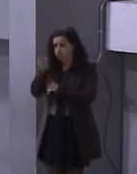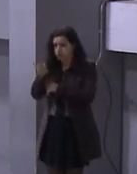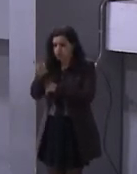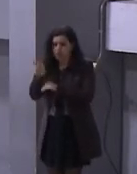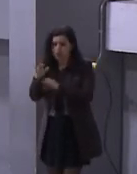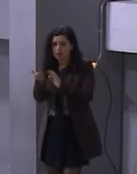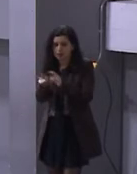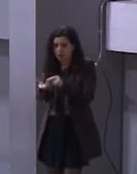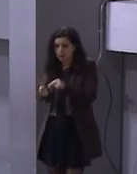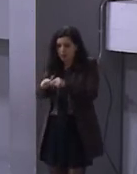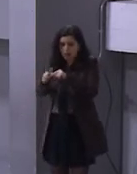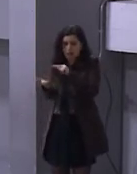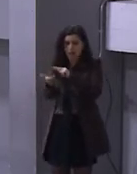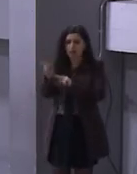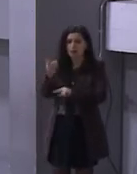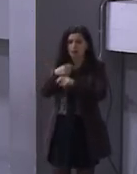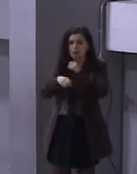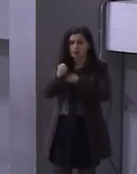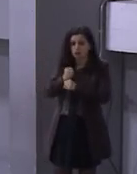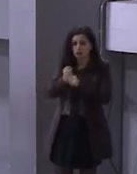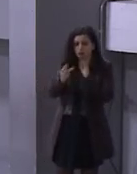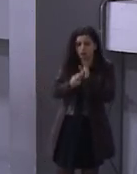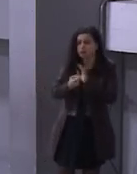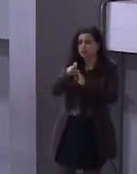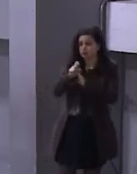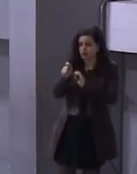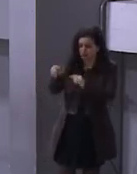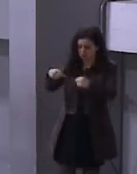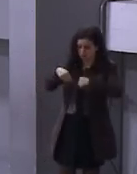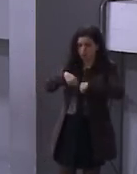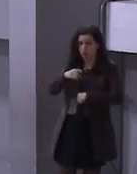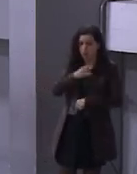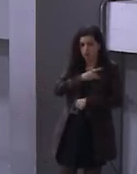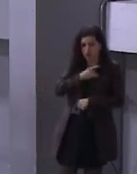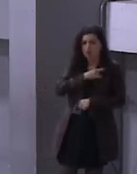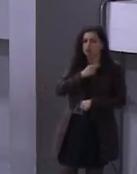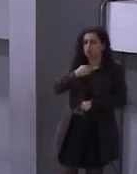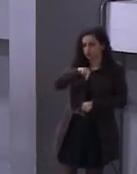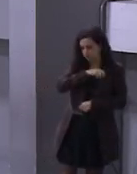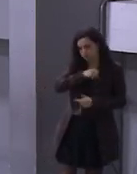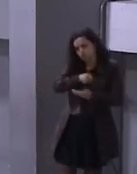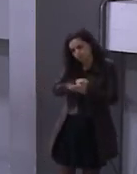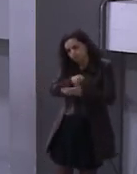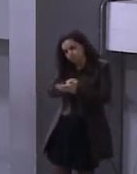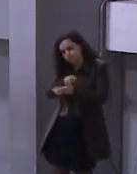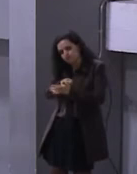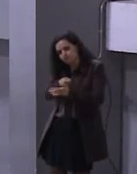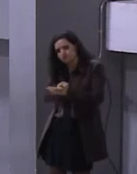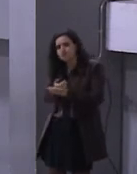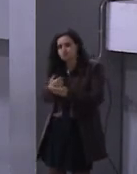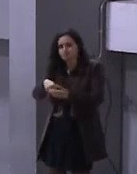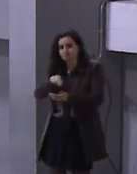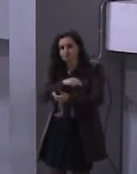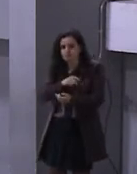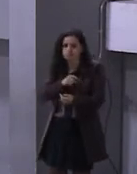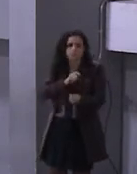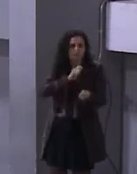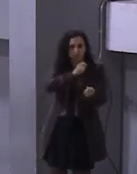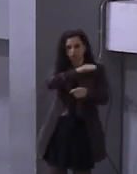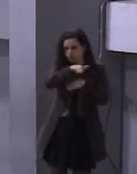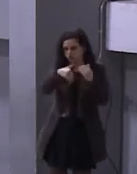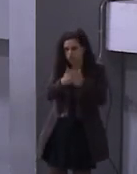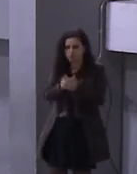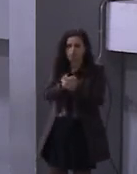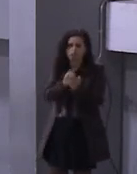excedentes del año 2017 venían para las universidades. Eso fue lo que gestionamos y lo que estamos pues asignando para todos los programas de pregrado